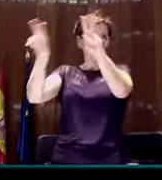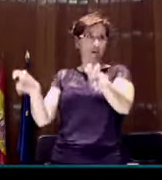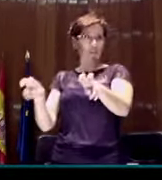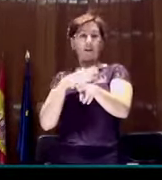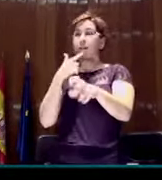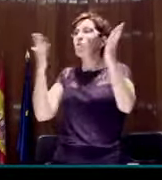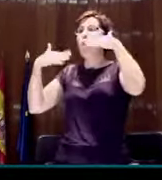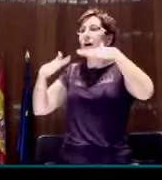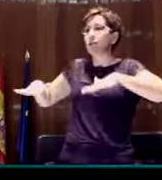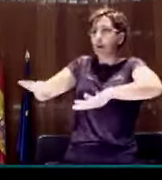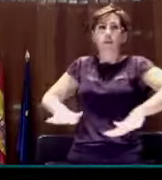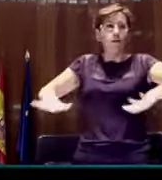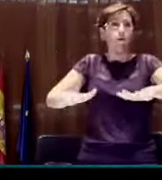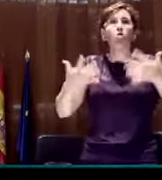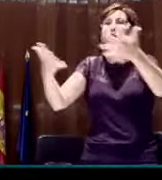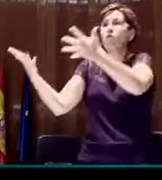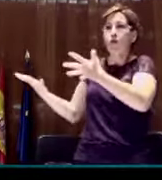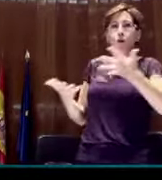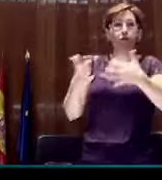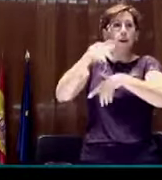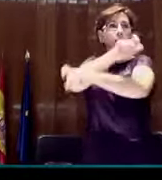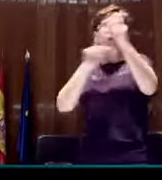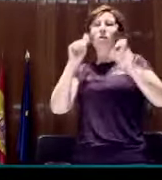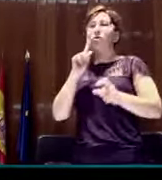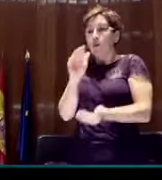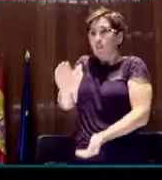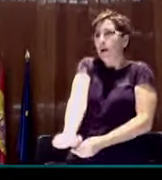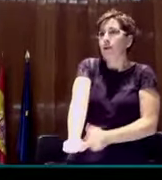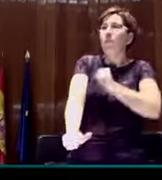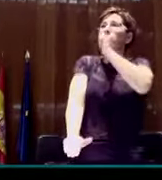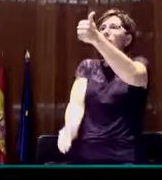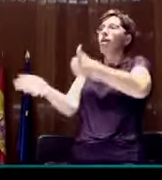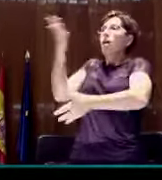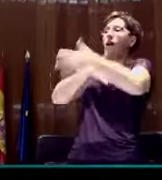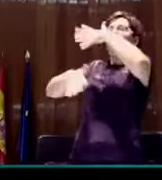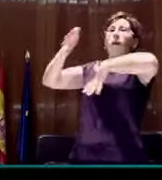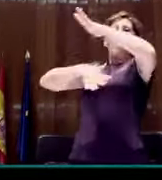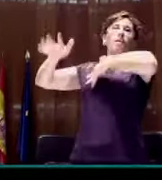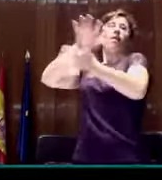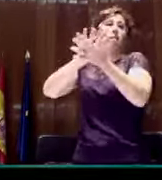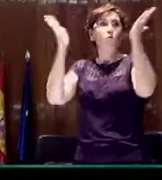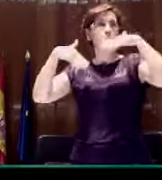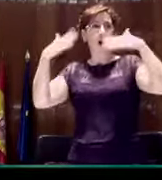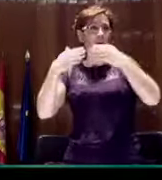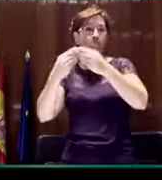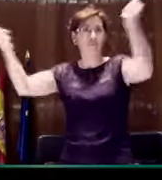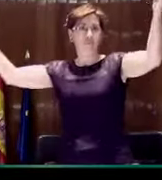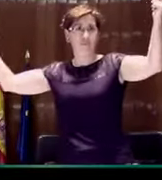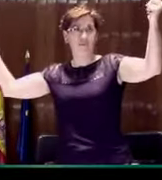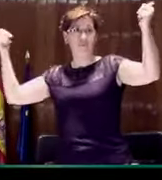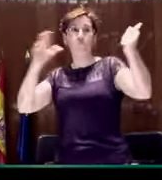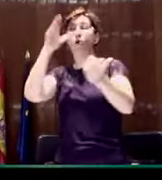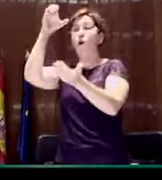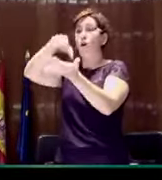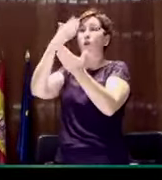existe ese colegio donde los sordos desde pequeñitos aprendían la lengua de signos. Entonces, ¿qué podemos hacer? ¿Qué podemos hacer